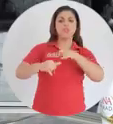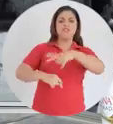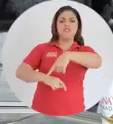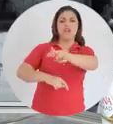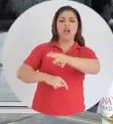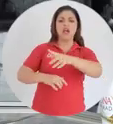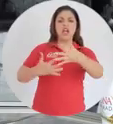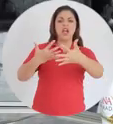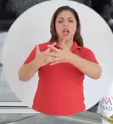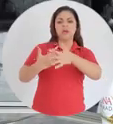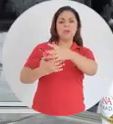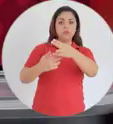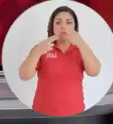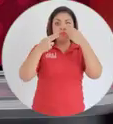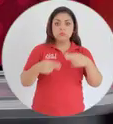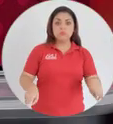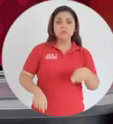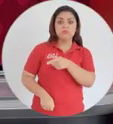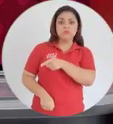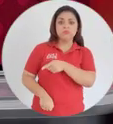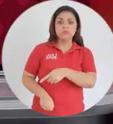inocente. Sí.